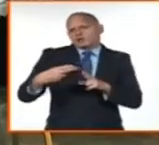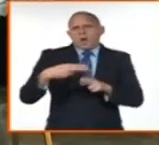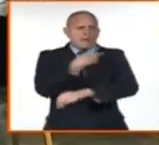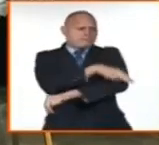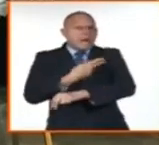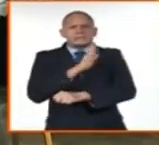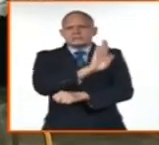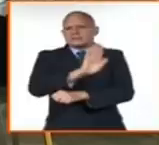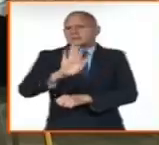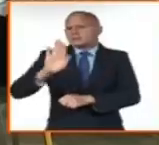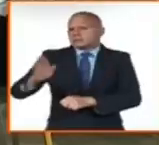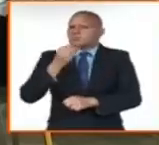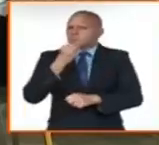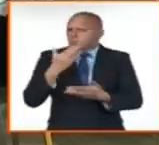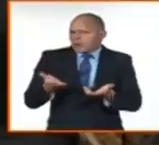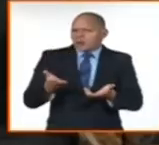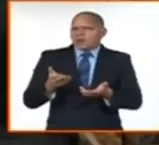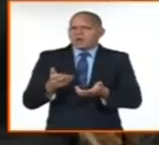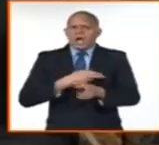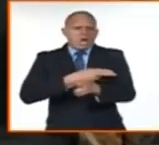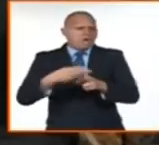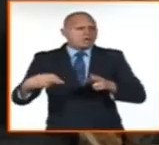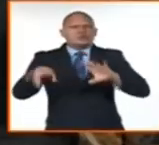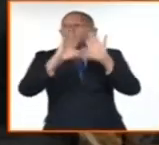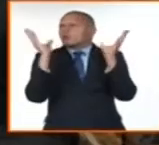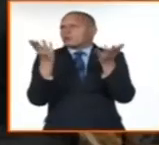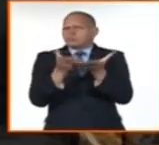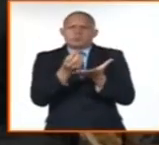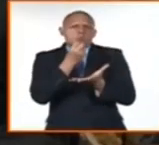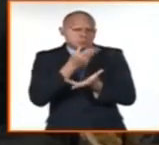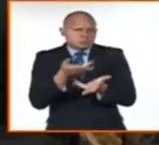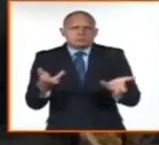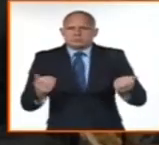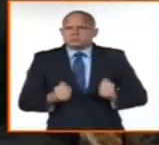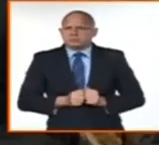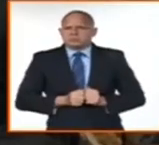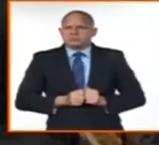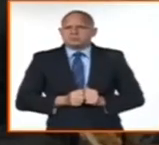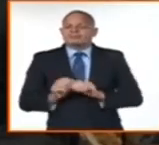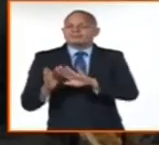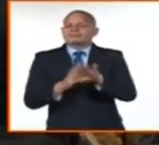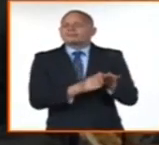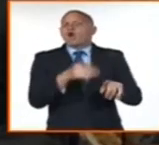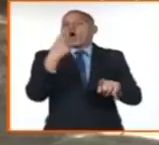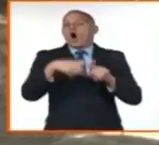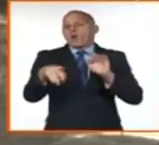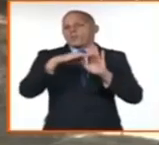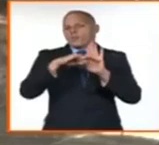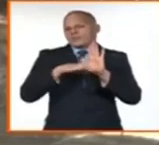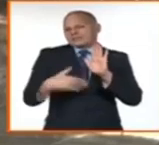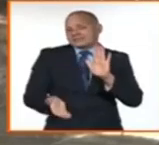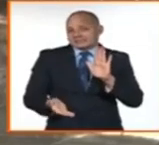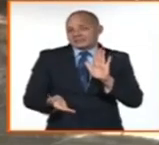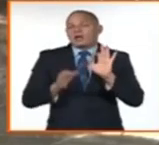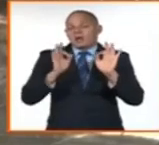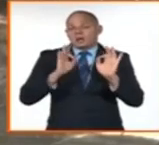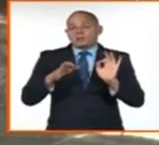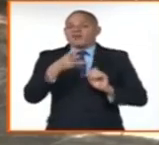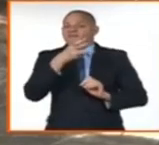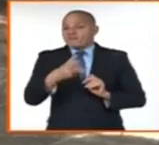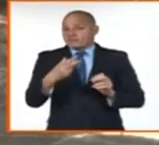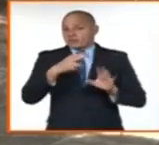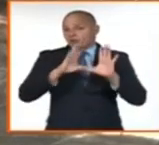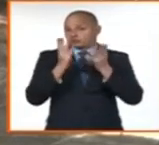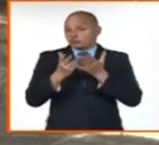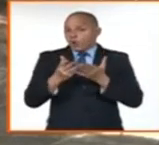América Latina y el Caribe, con la historia universal. Tenemos también un programa con el tema del legado de Fidel, que es muy importante para esto. Estamos en un programa